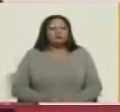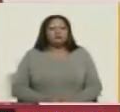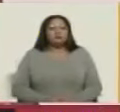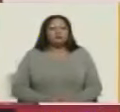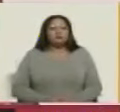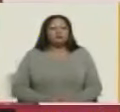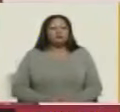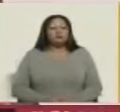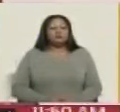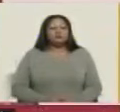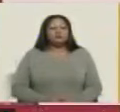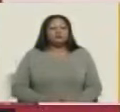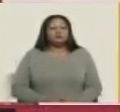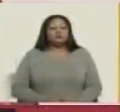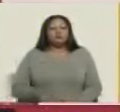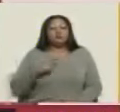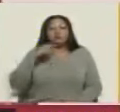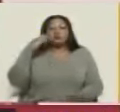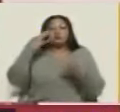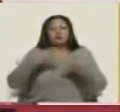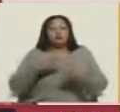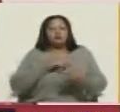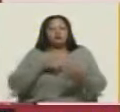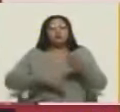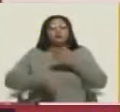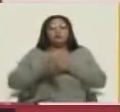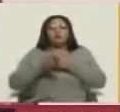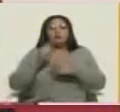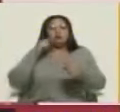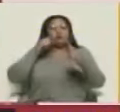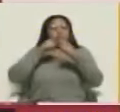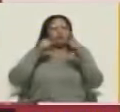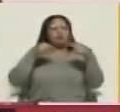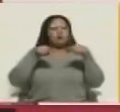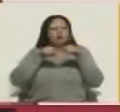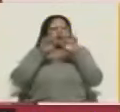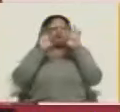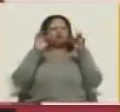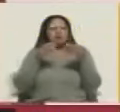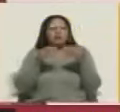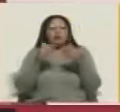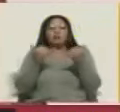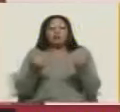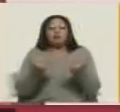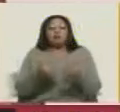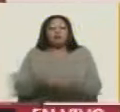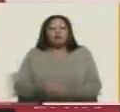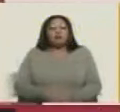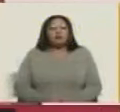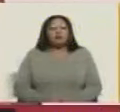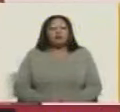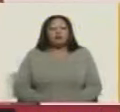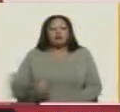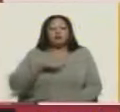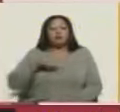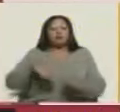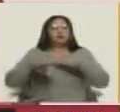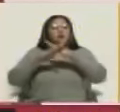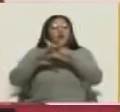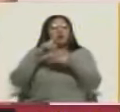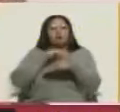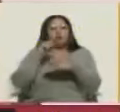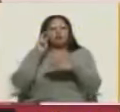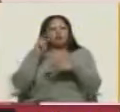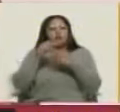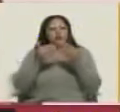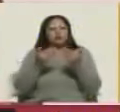Y estoy seguro que seguiremos por la vía de romper la barrera de los bloqueos, de las sanciones,